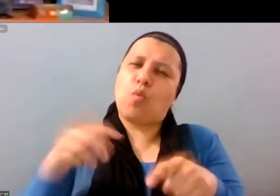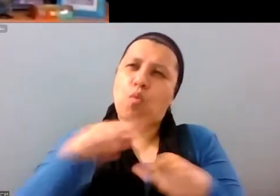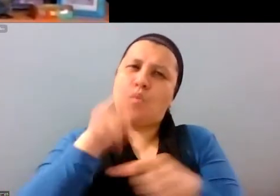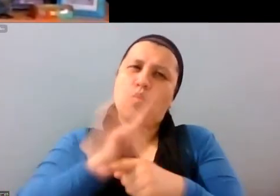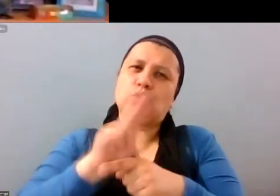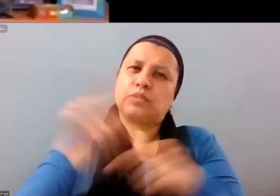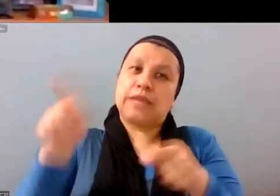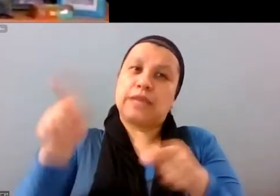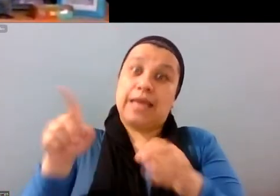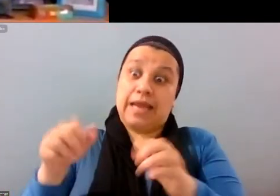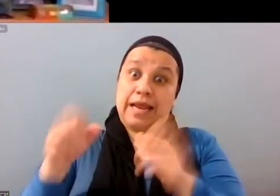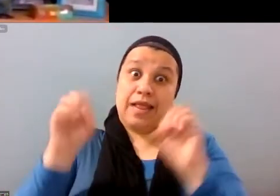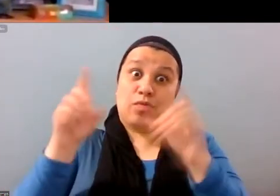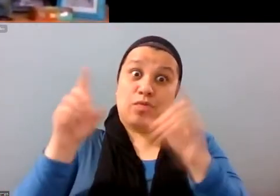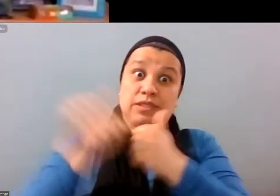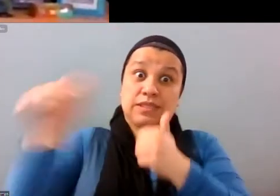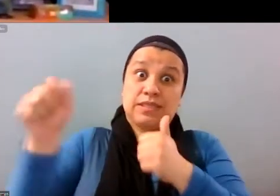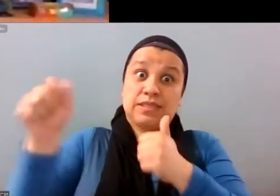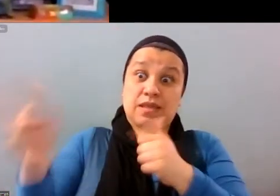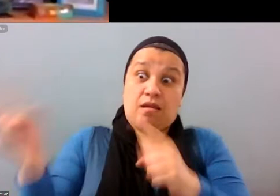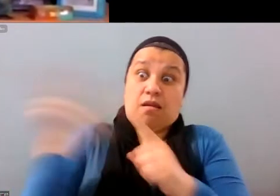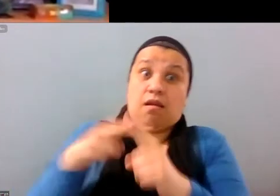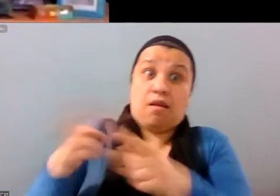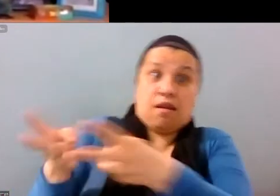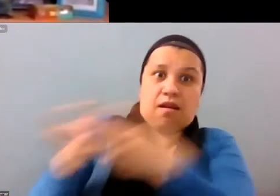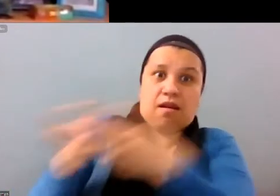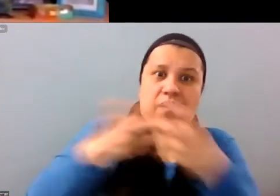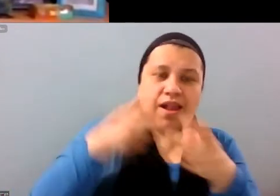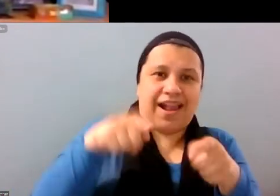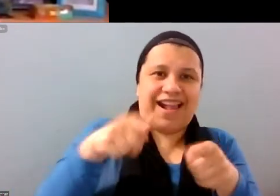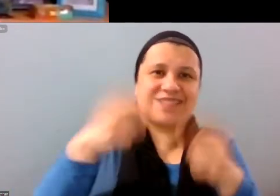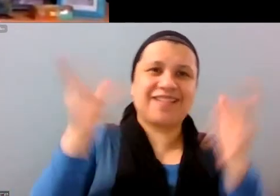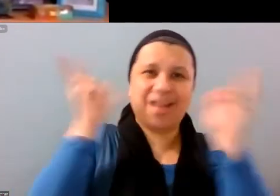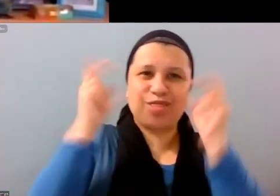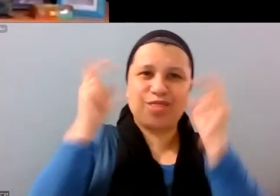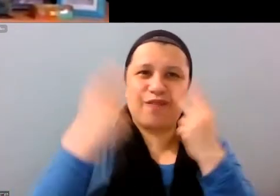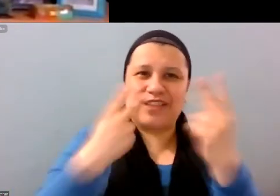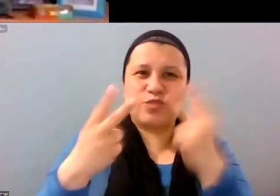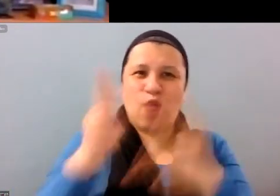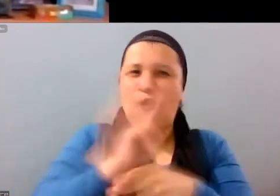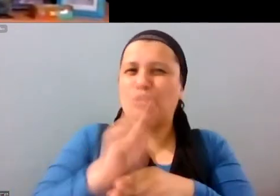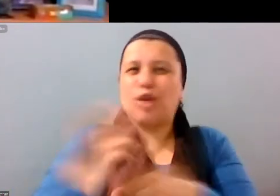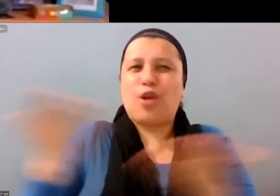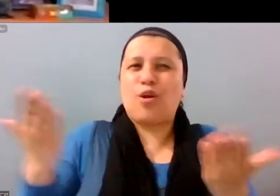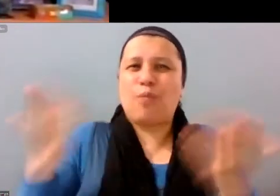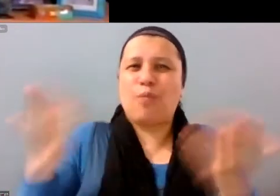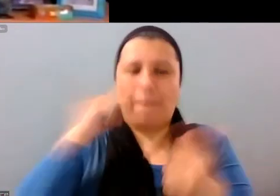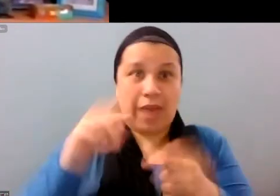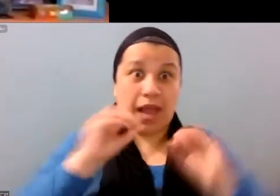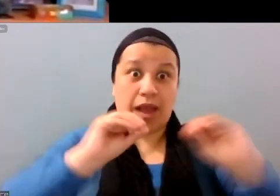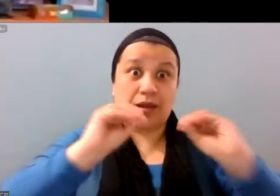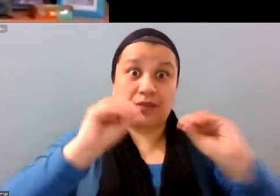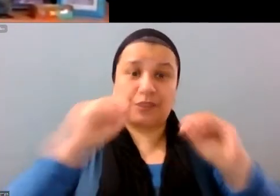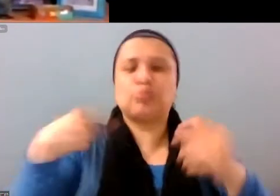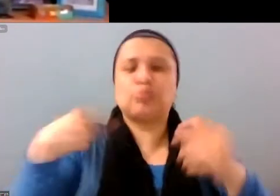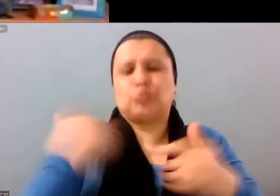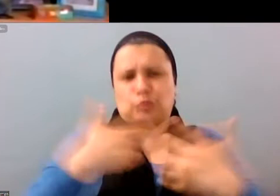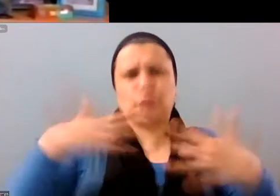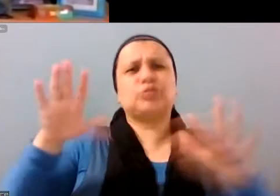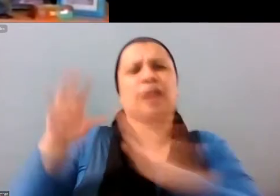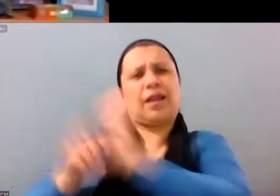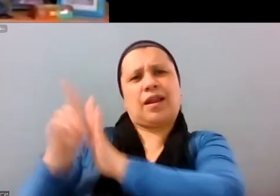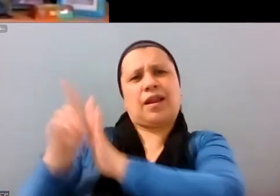distancia de ese tipo de recursos y por supuesto los recursos educativos que nosotros hemos estado desarrollando en la